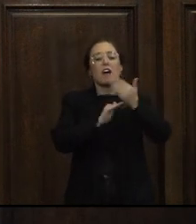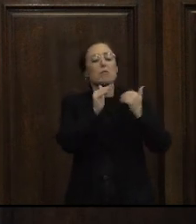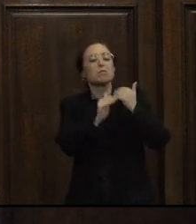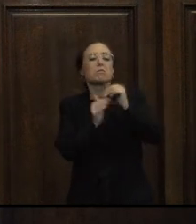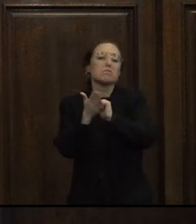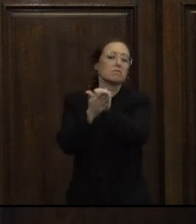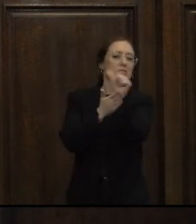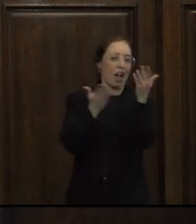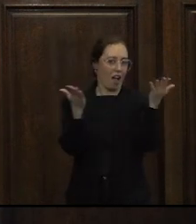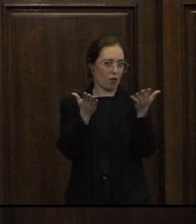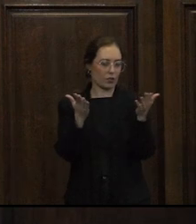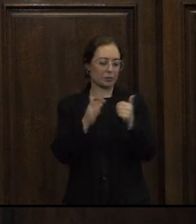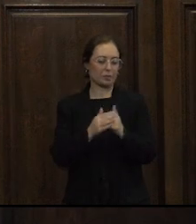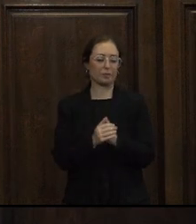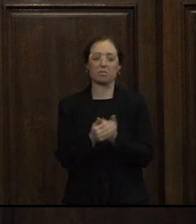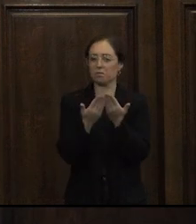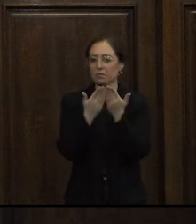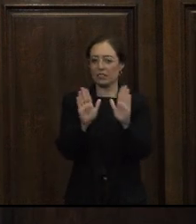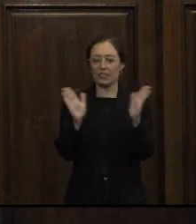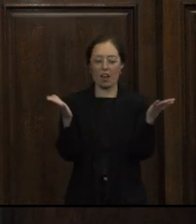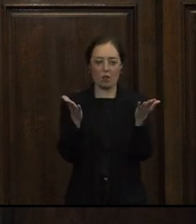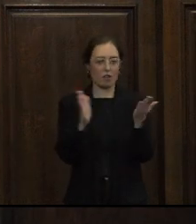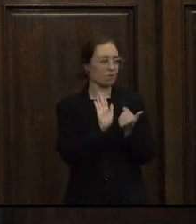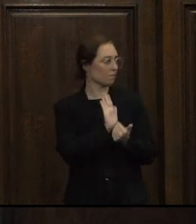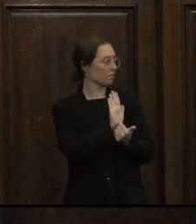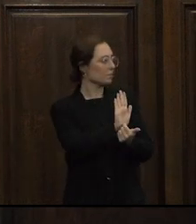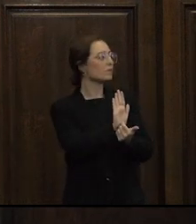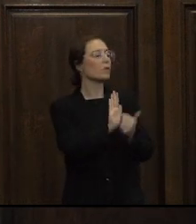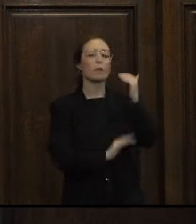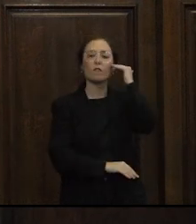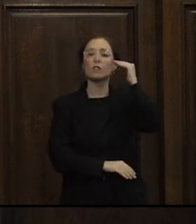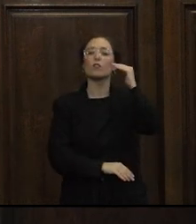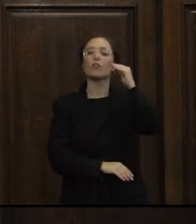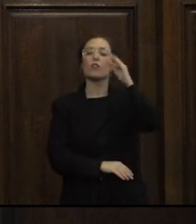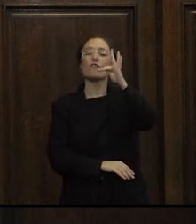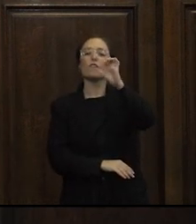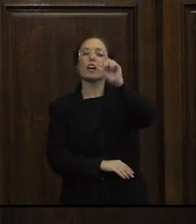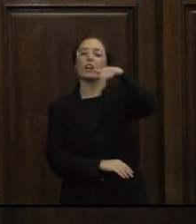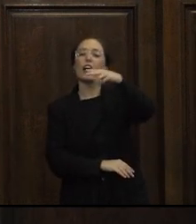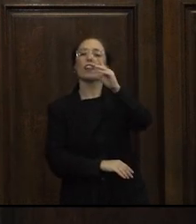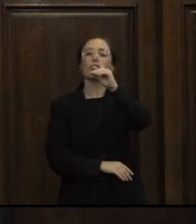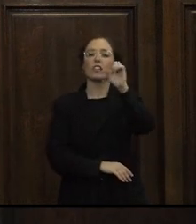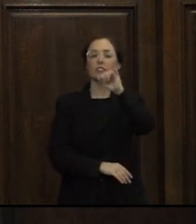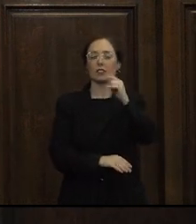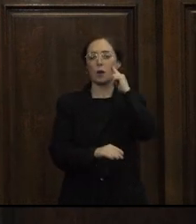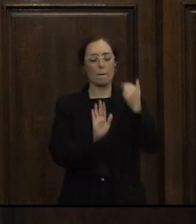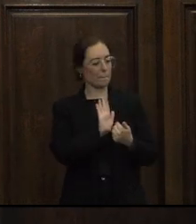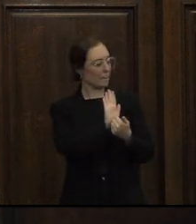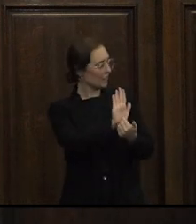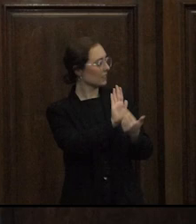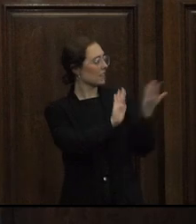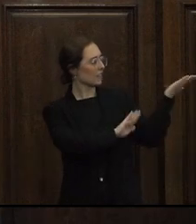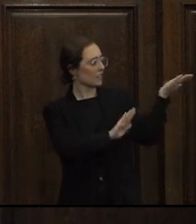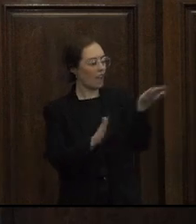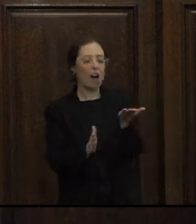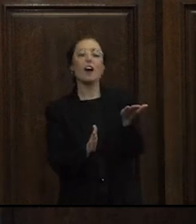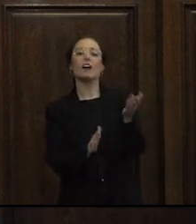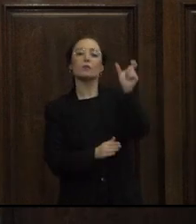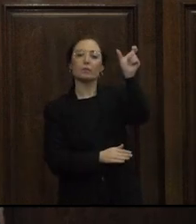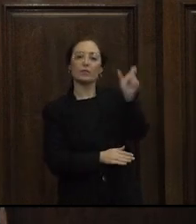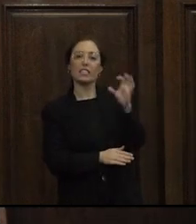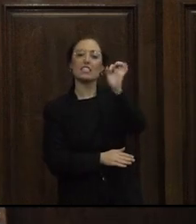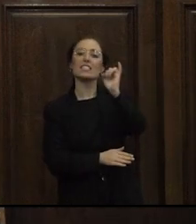momento. Así que ahora, sin más, le vamos a dar la palabra al profesor Juan Fernández, que va a presentar a Paula Sibila en